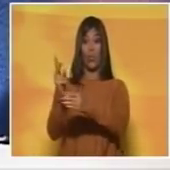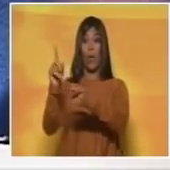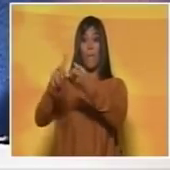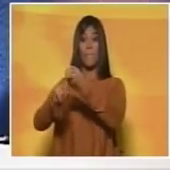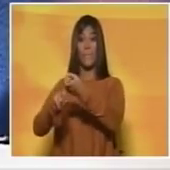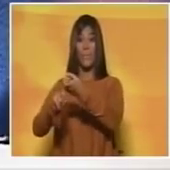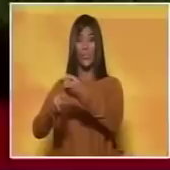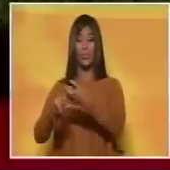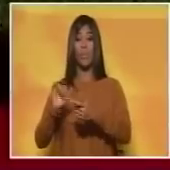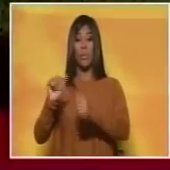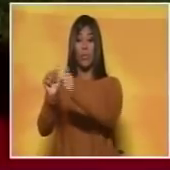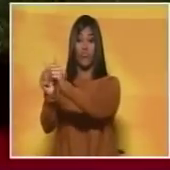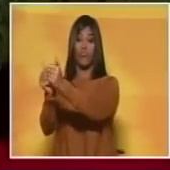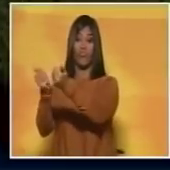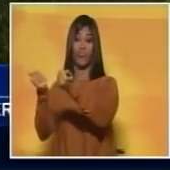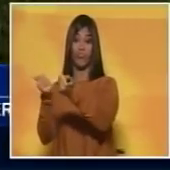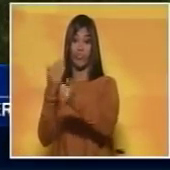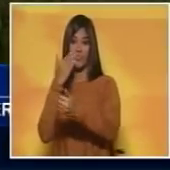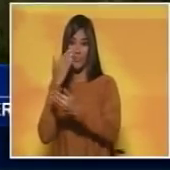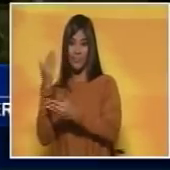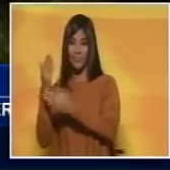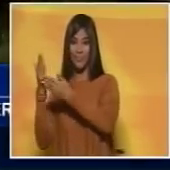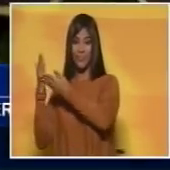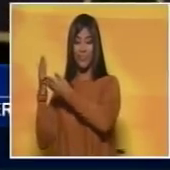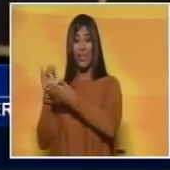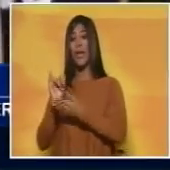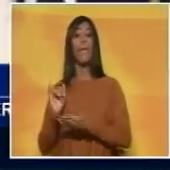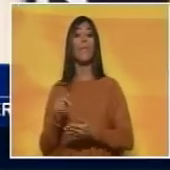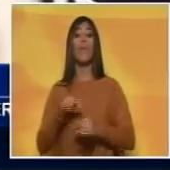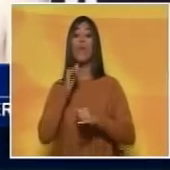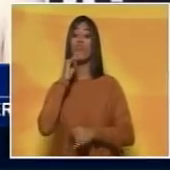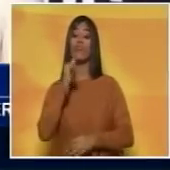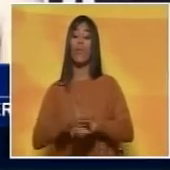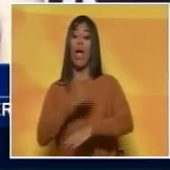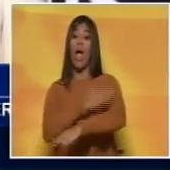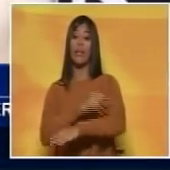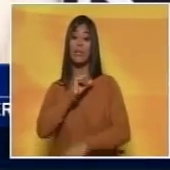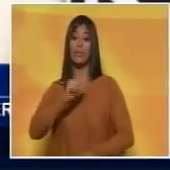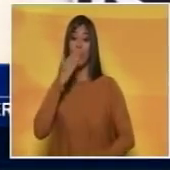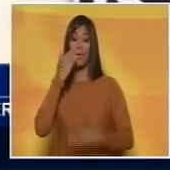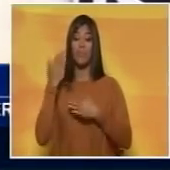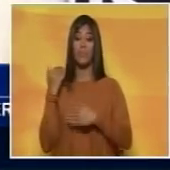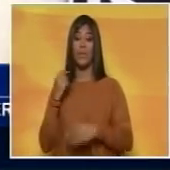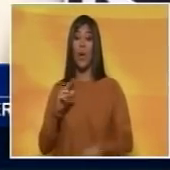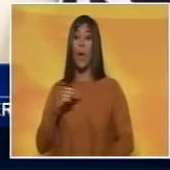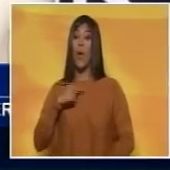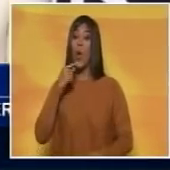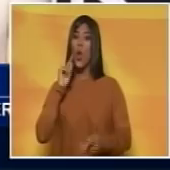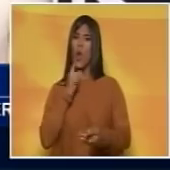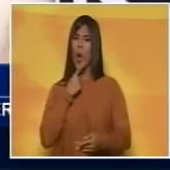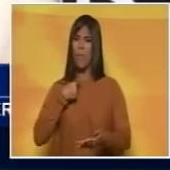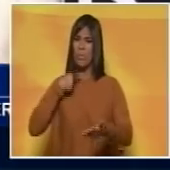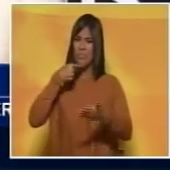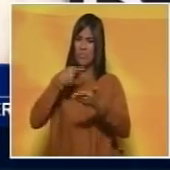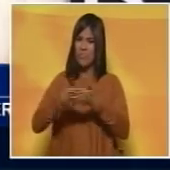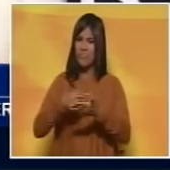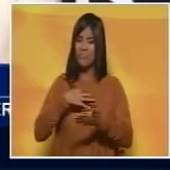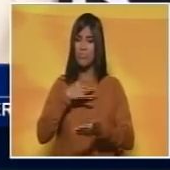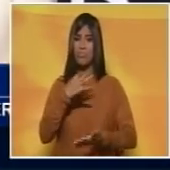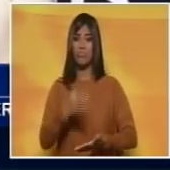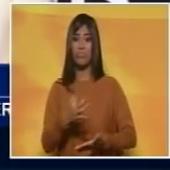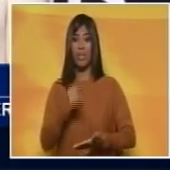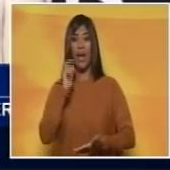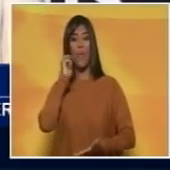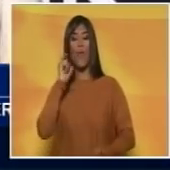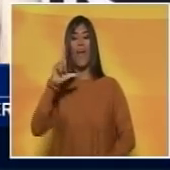Shayk. La separación de Bradley Cooper e Irina se anunció a finales de la semana pasada y uno de los primeros nombres en salir a la luz ha sido